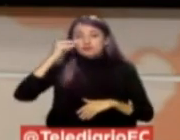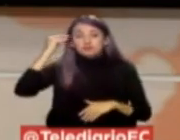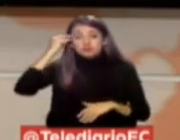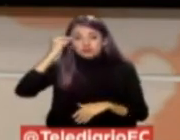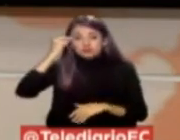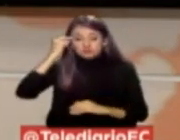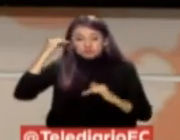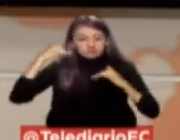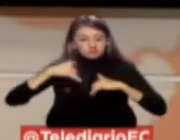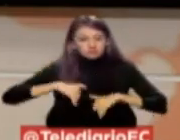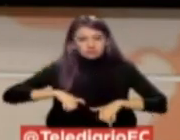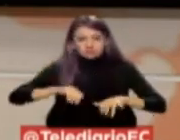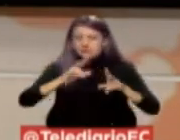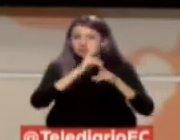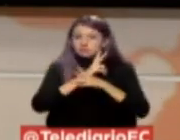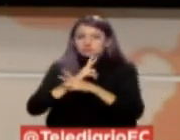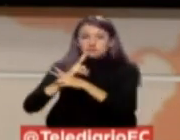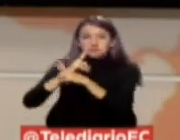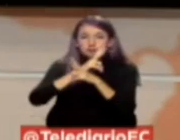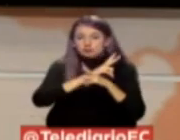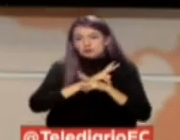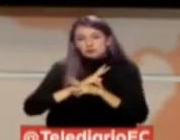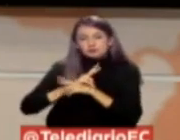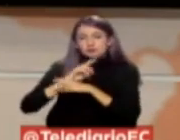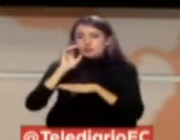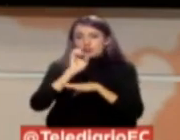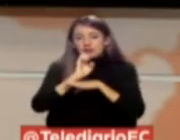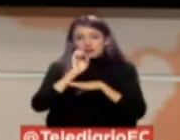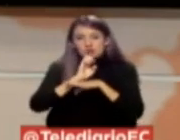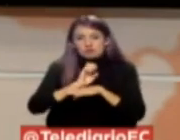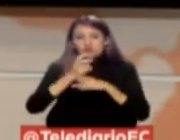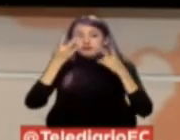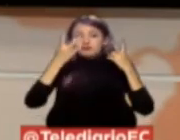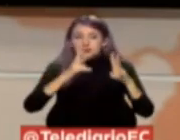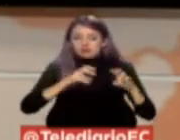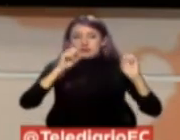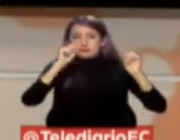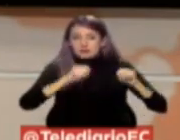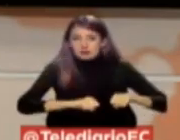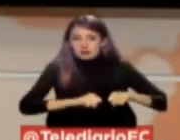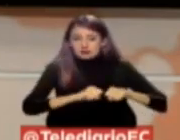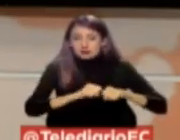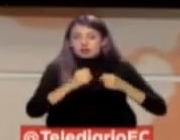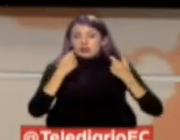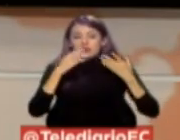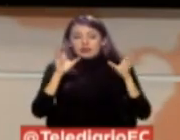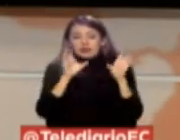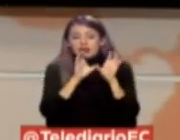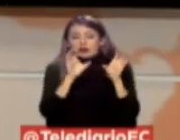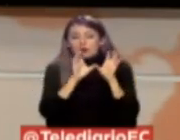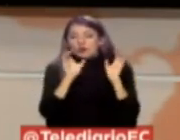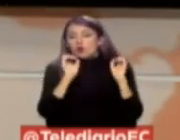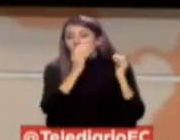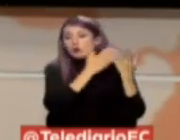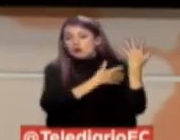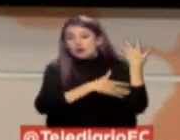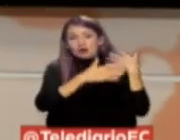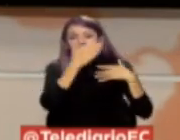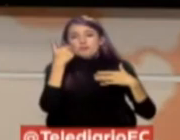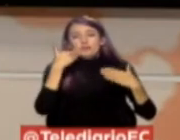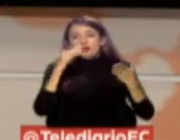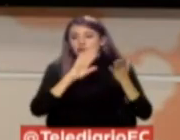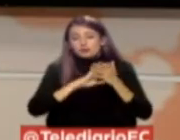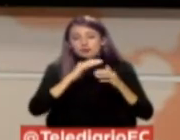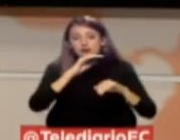preservar el derecho, por supuesto, de esas personas de estar en el Ecuador, y al mismo tiempo ha pedido un pasado judicial para que los delincuentes de cualquier otra